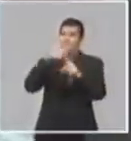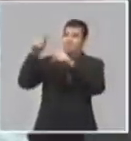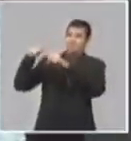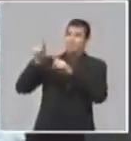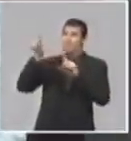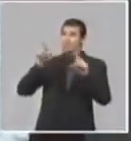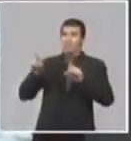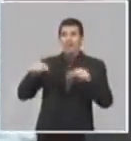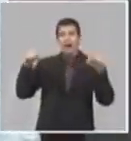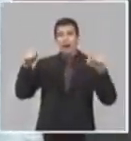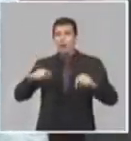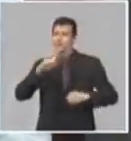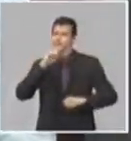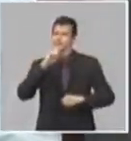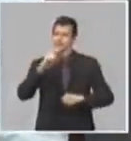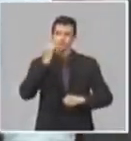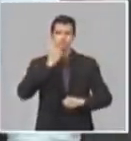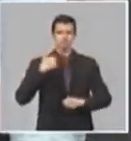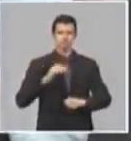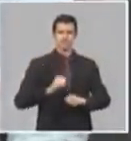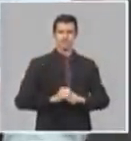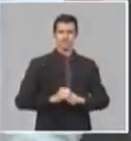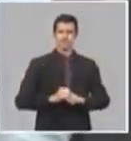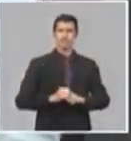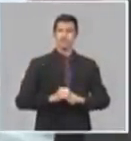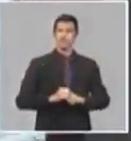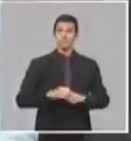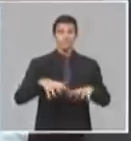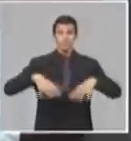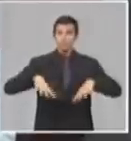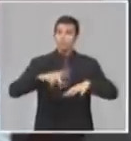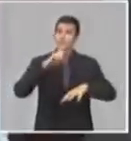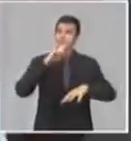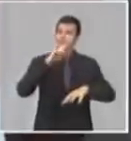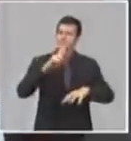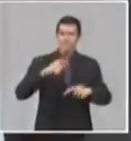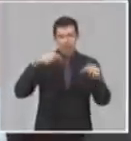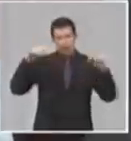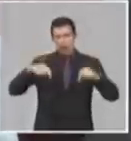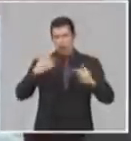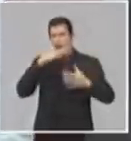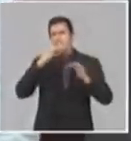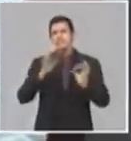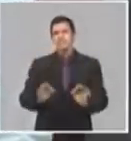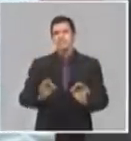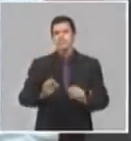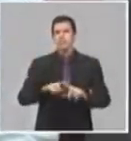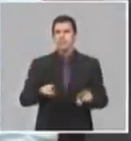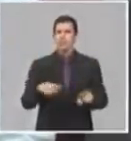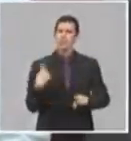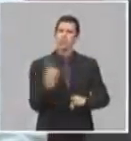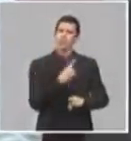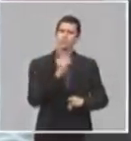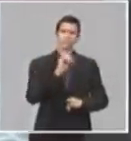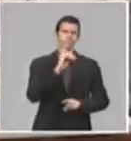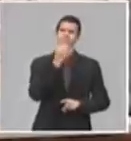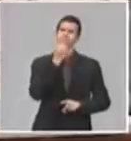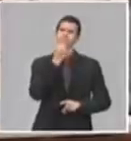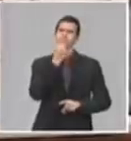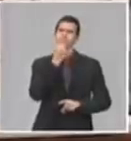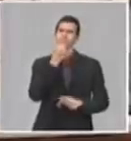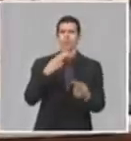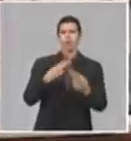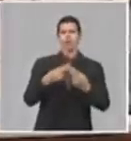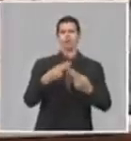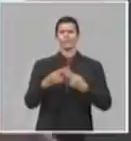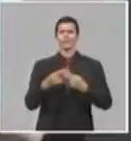vamos a enfrentar con la convicción de que no podemos continuar haciendo lo mismo en un grupo de ámbitos de nuestra vida